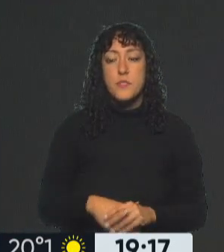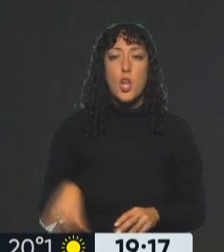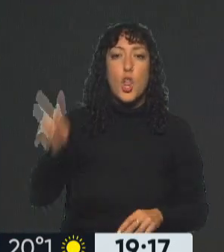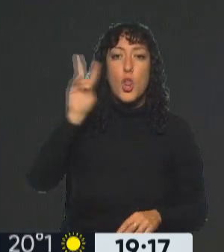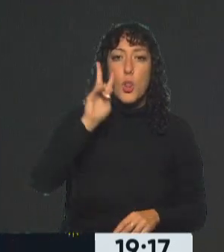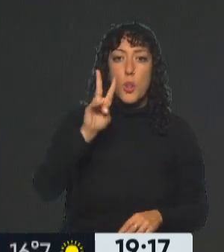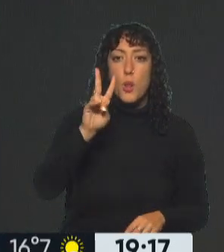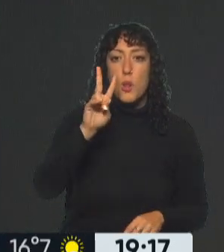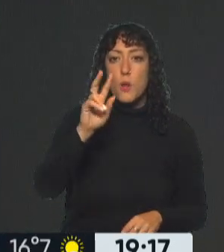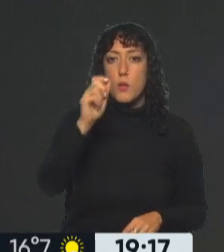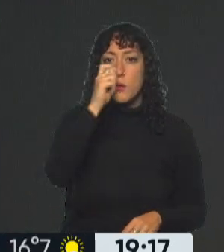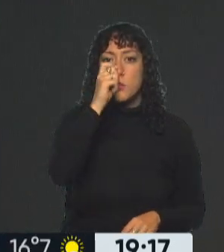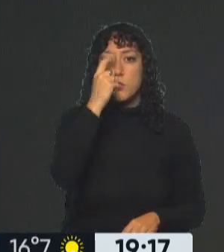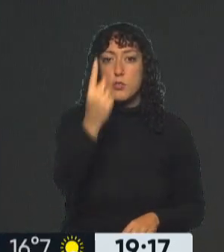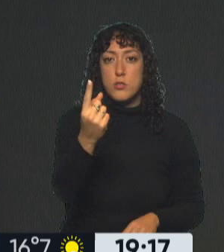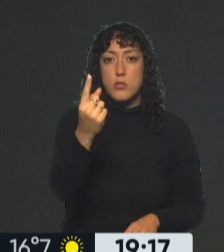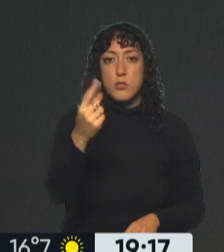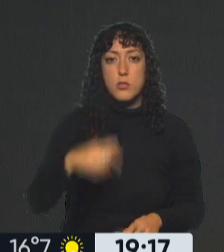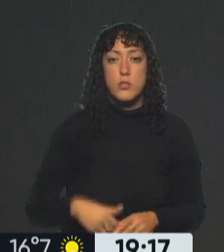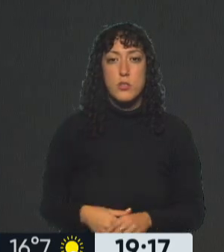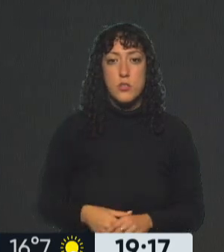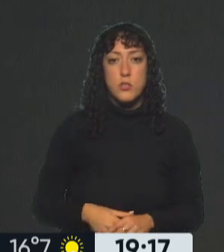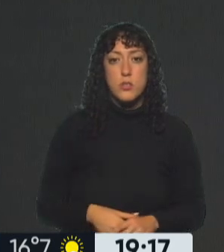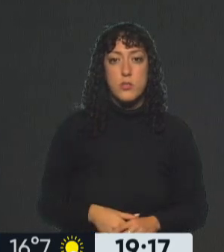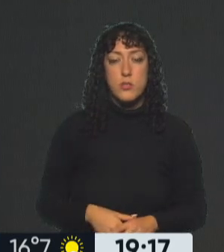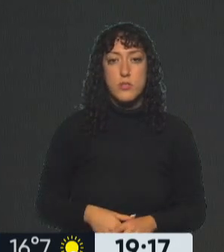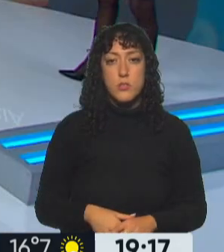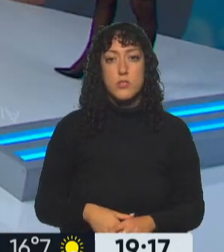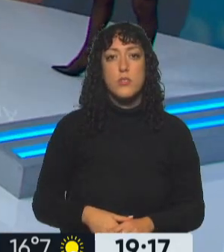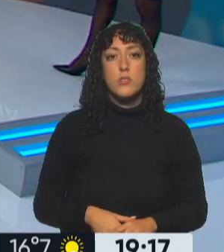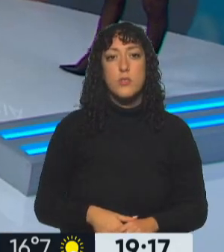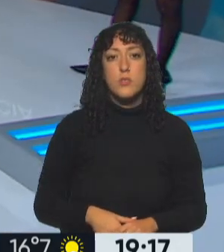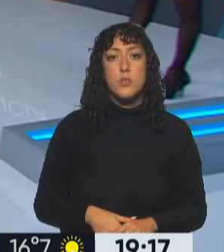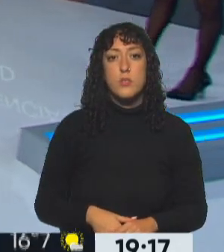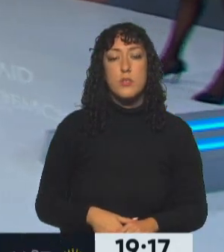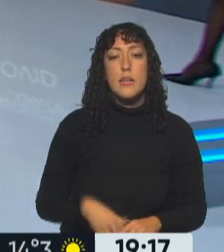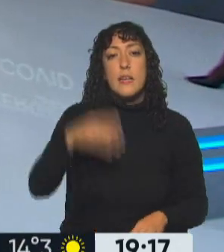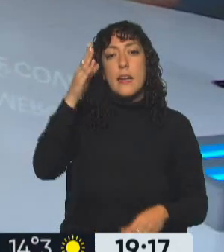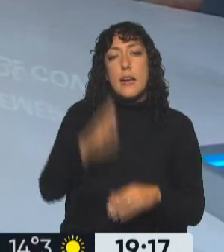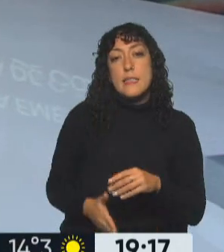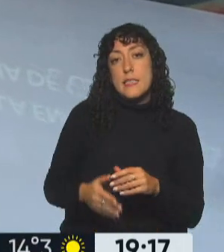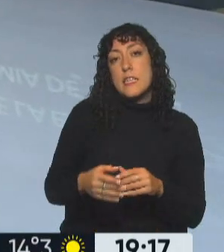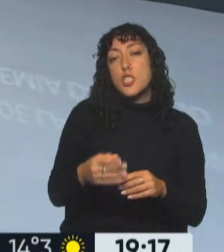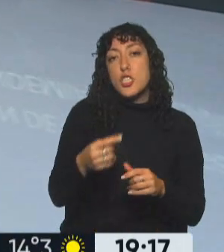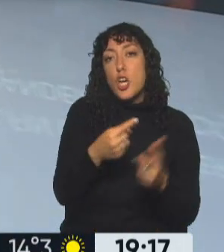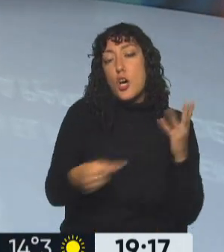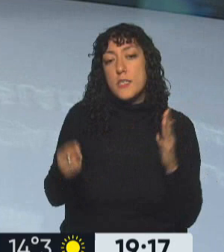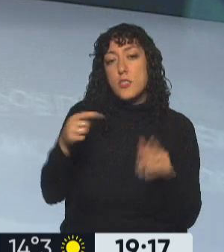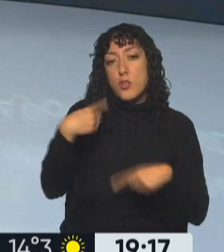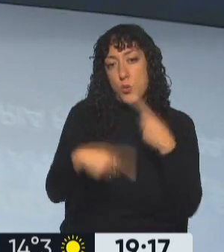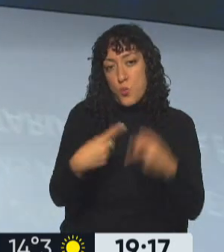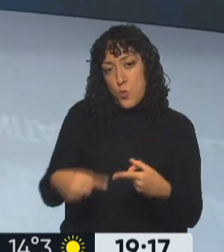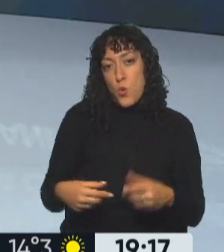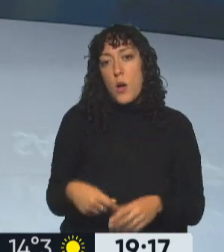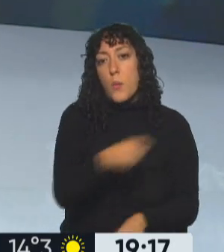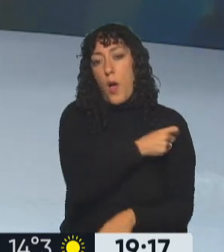2021... finalizamos la otra placa y ahora vamos con esta última. Sí, así es. En 2021 continúan las restricciones en varios países, avanza ya